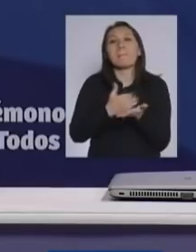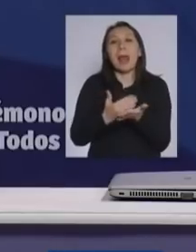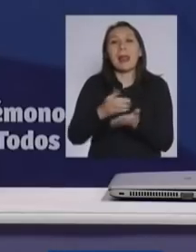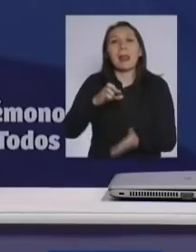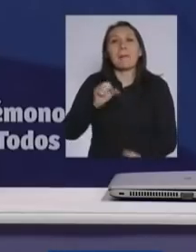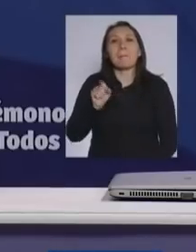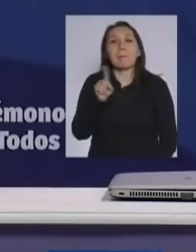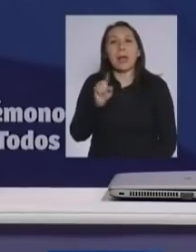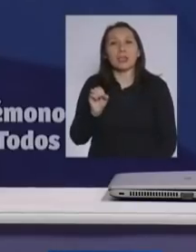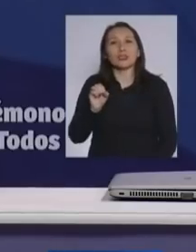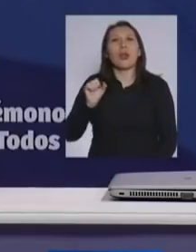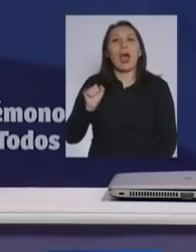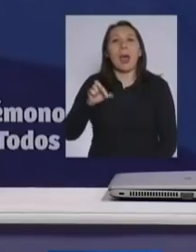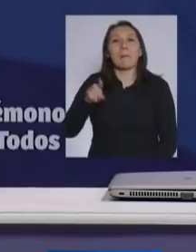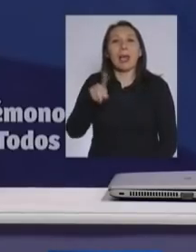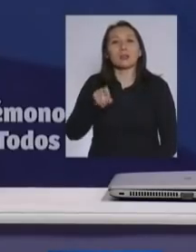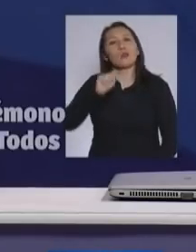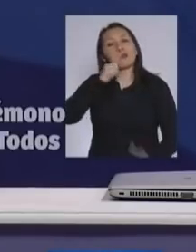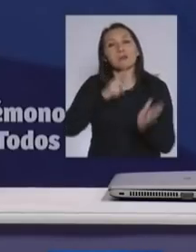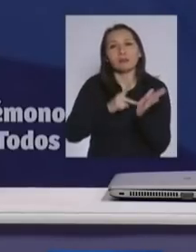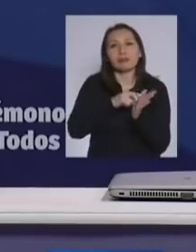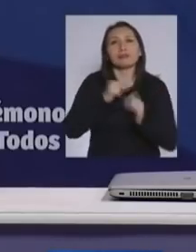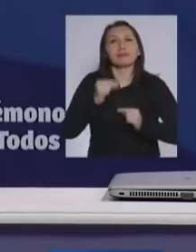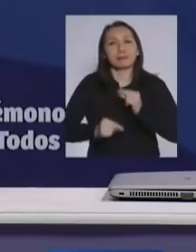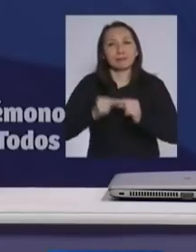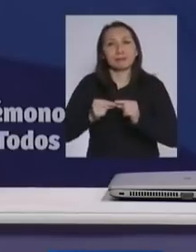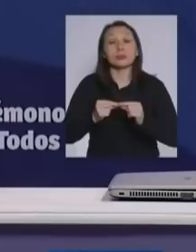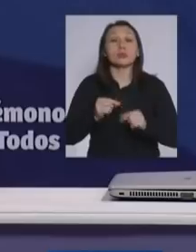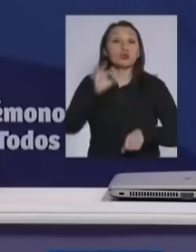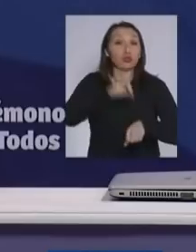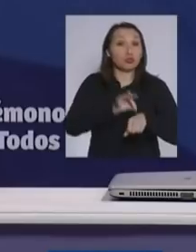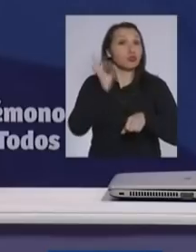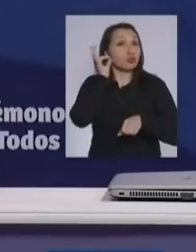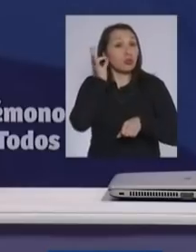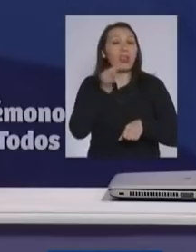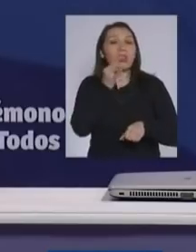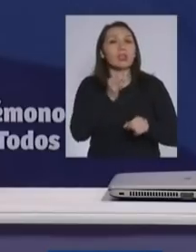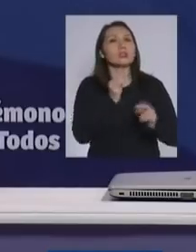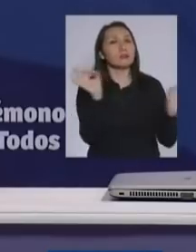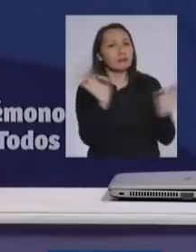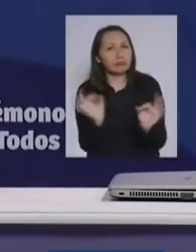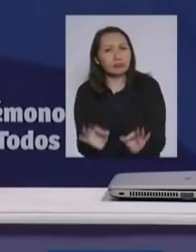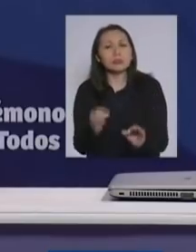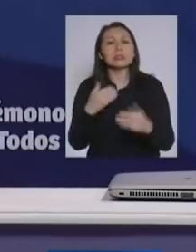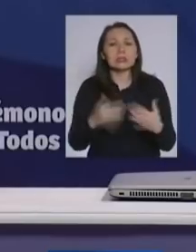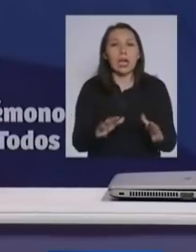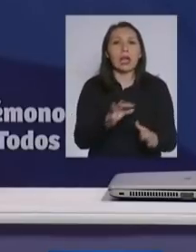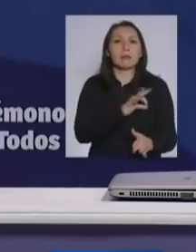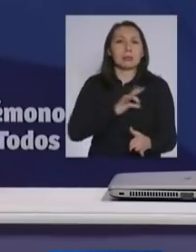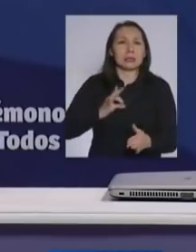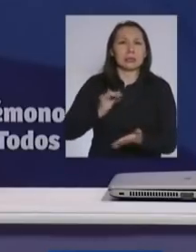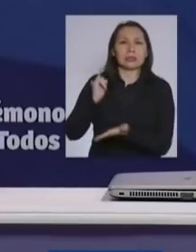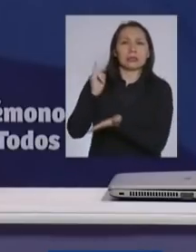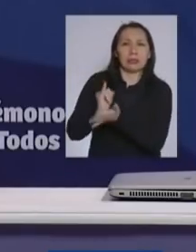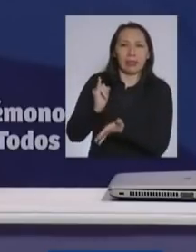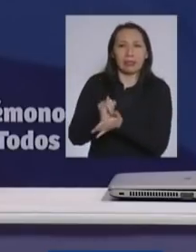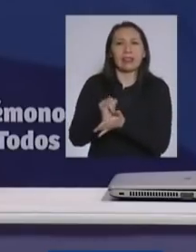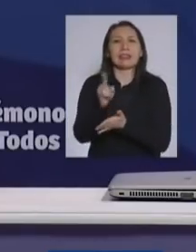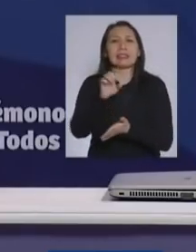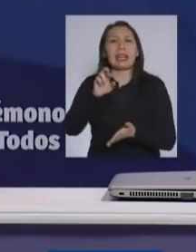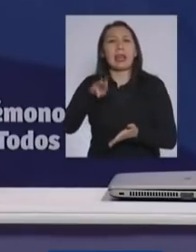como ha dicho la doctora Daza, ha sido socializado con los seremis, intendentes, ministros,